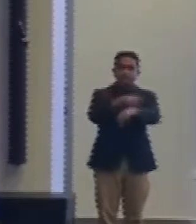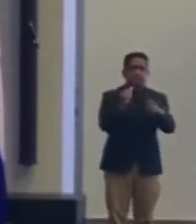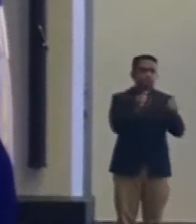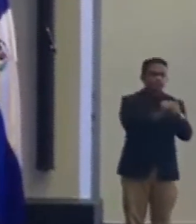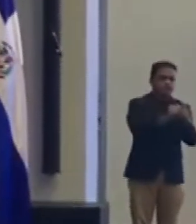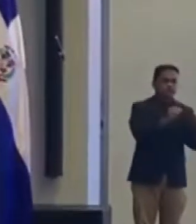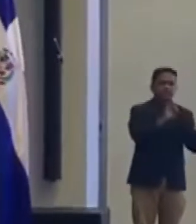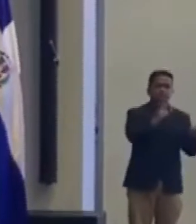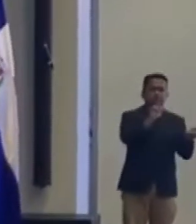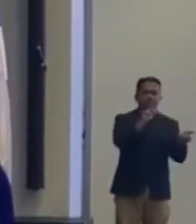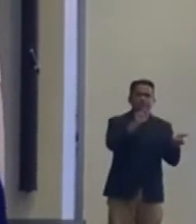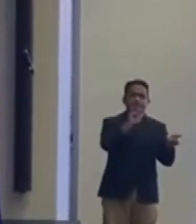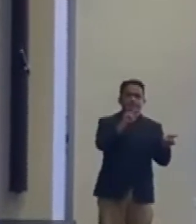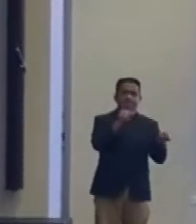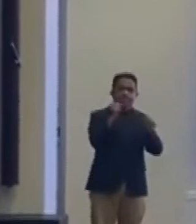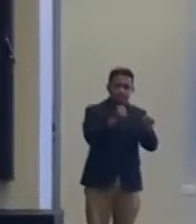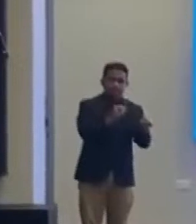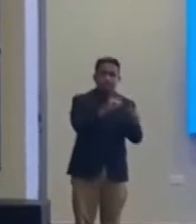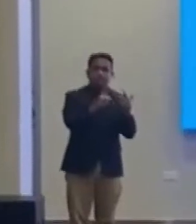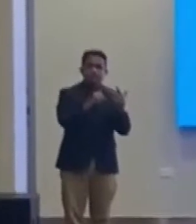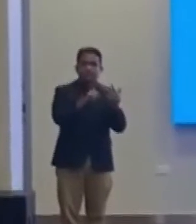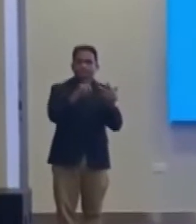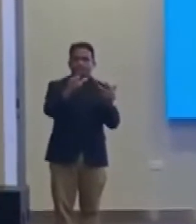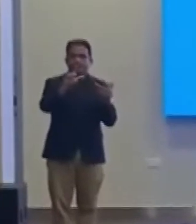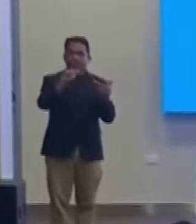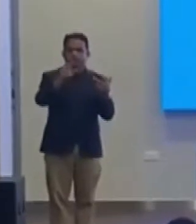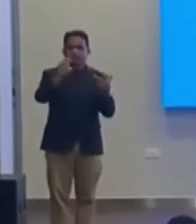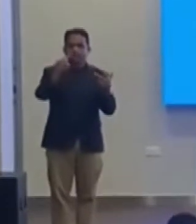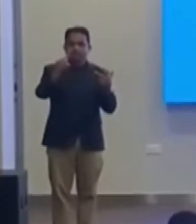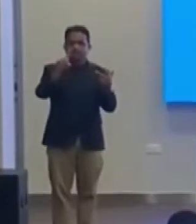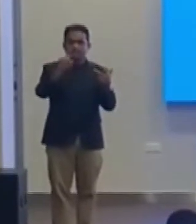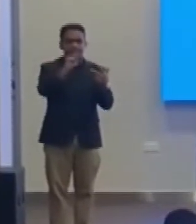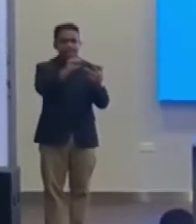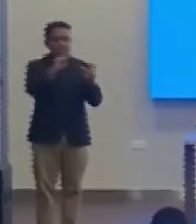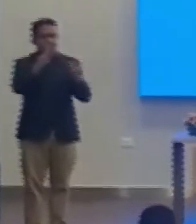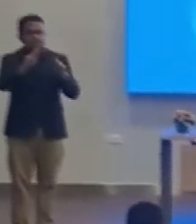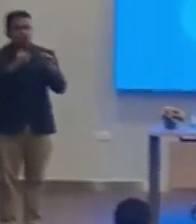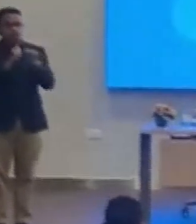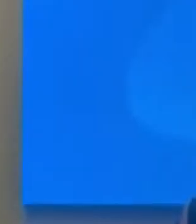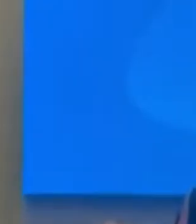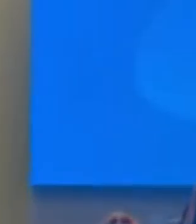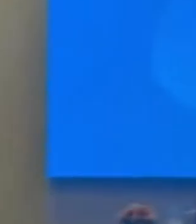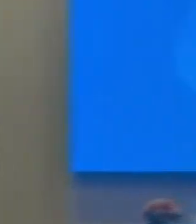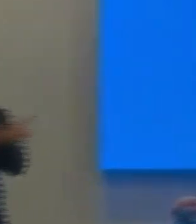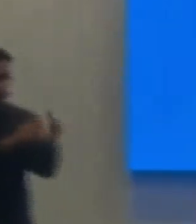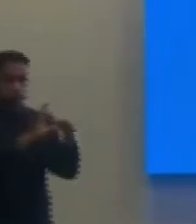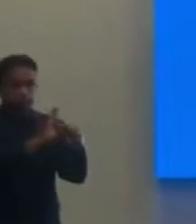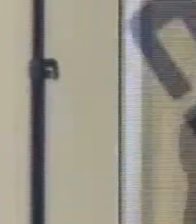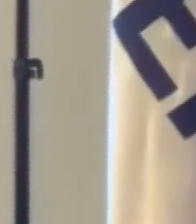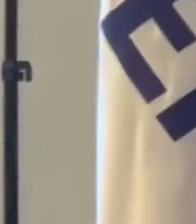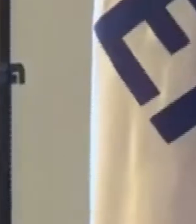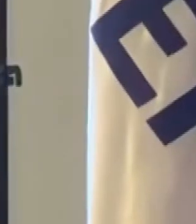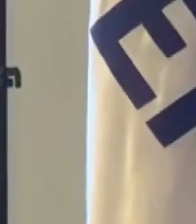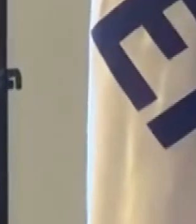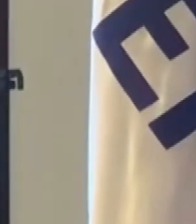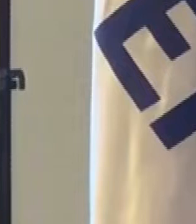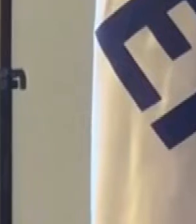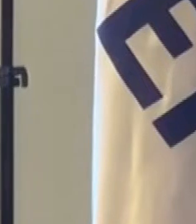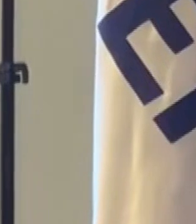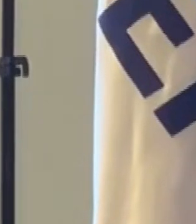el diplomado Inclusión de Personas con Discapacidad con enfoque de género y derechos humanos. Toda